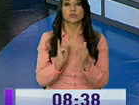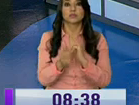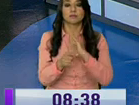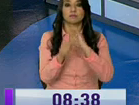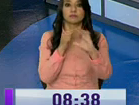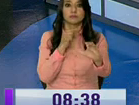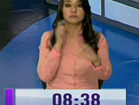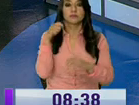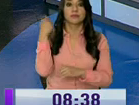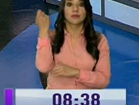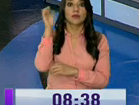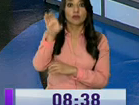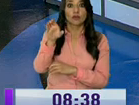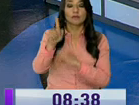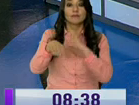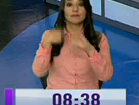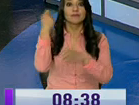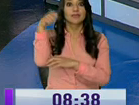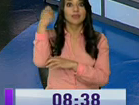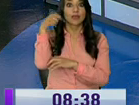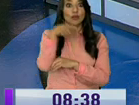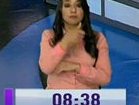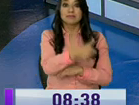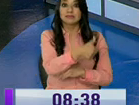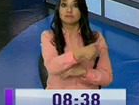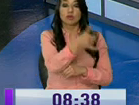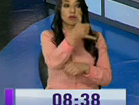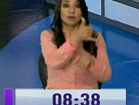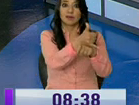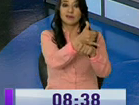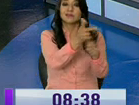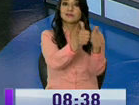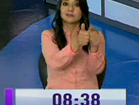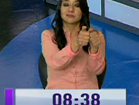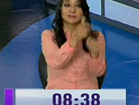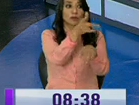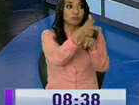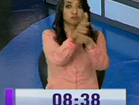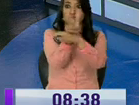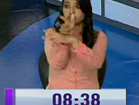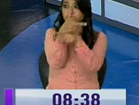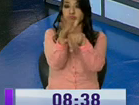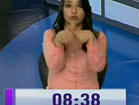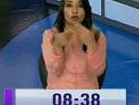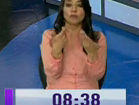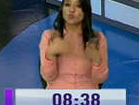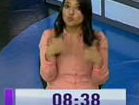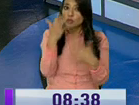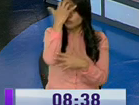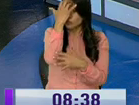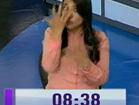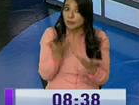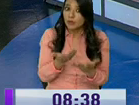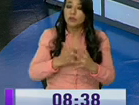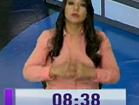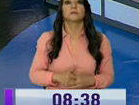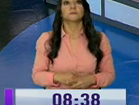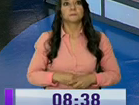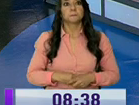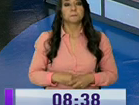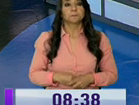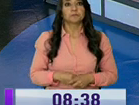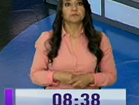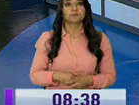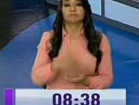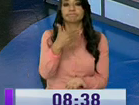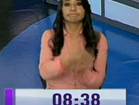son videos que graban nuestros vecinos que están también preocupados por el tema de la movilidad y claro, la movilidad